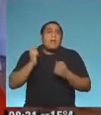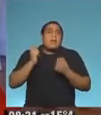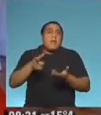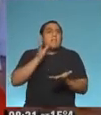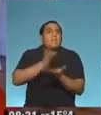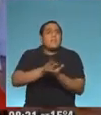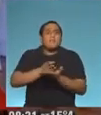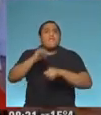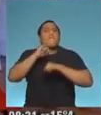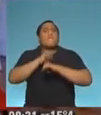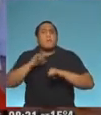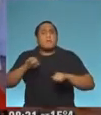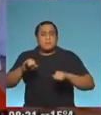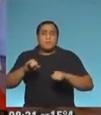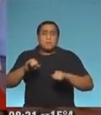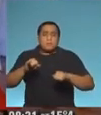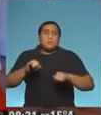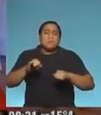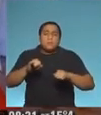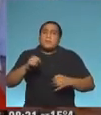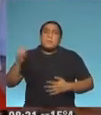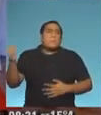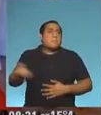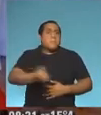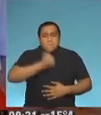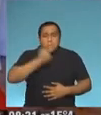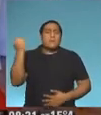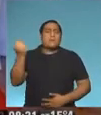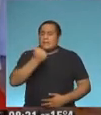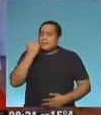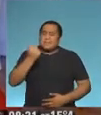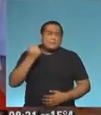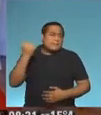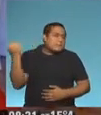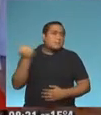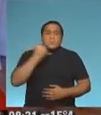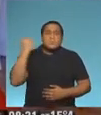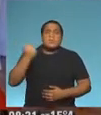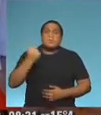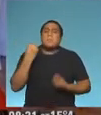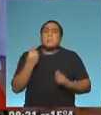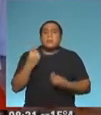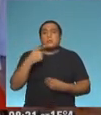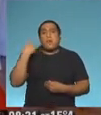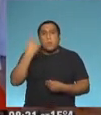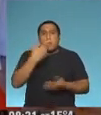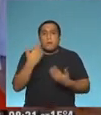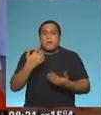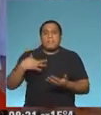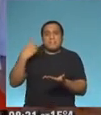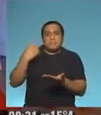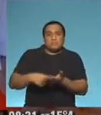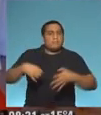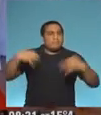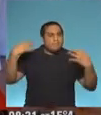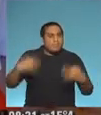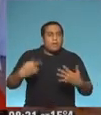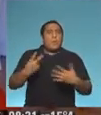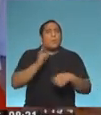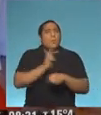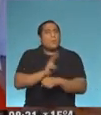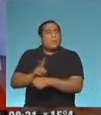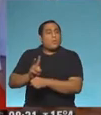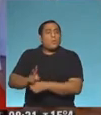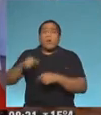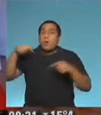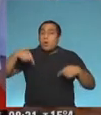a la información es realmente sumamente importante para que podamos tomar las mejores decisiones, para que podamos cuidarnos. Y hoy,